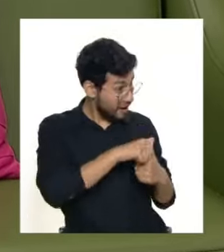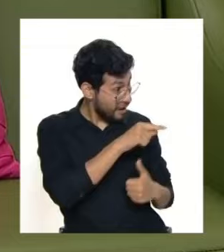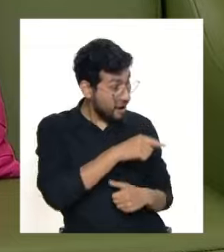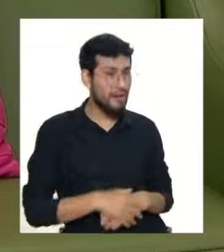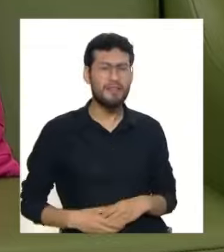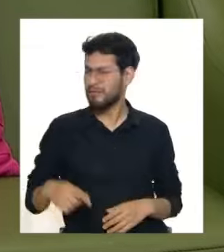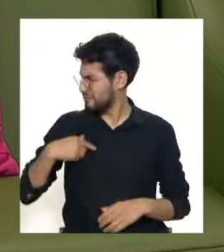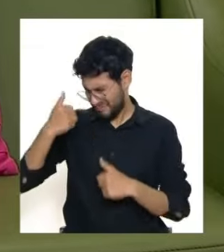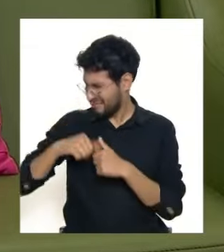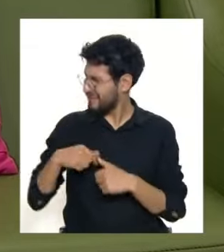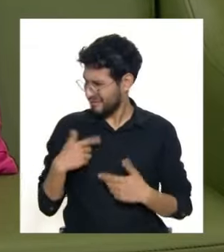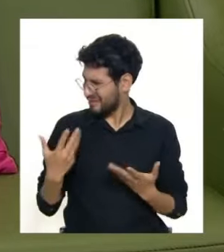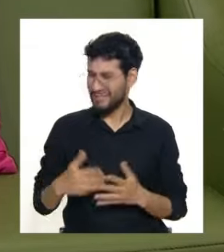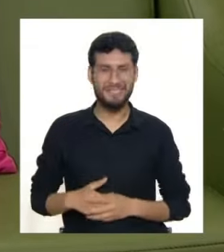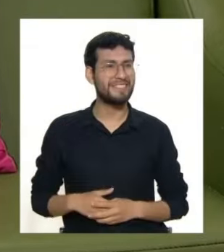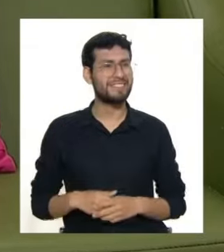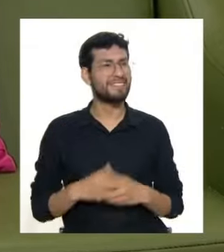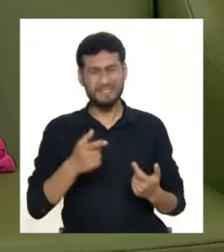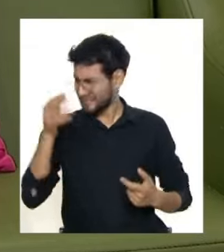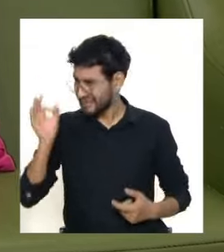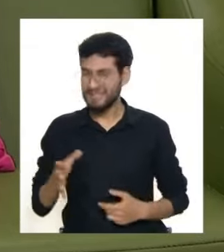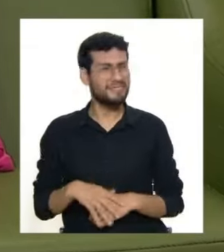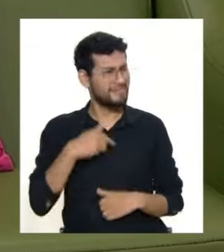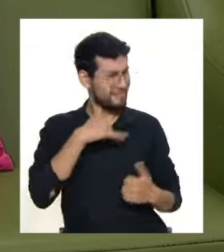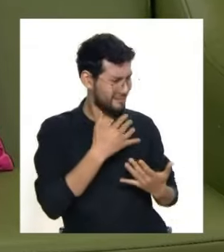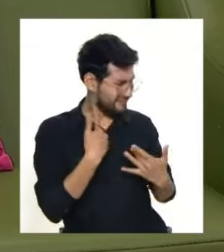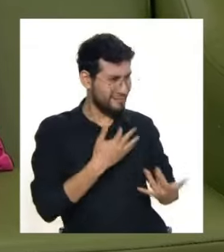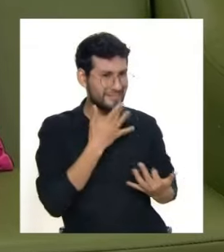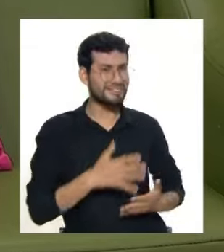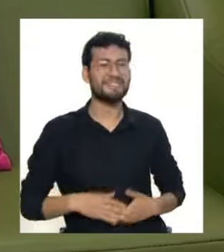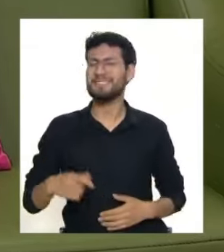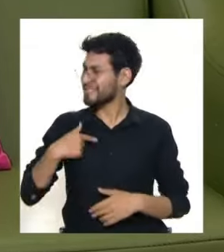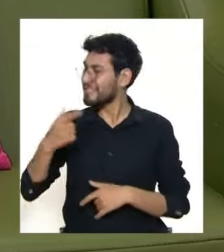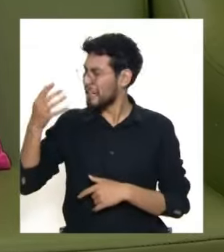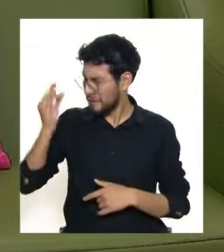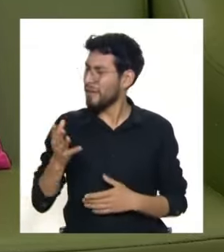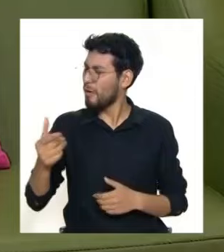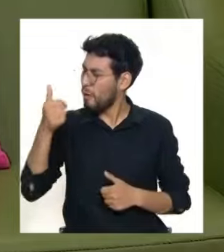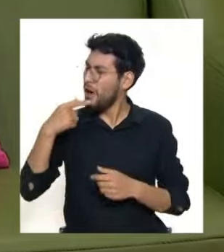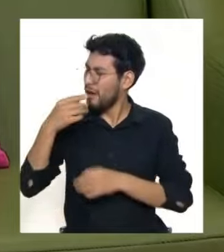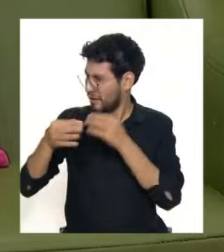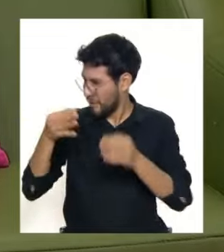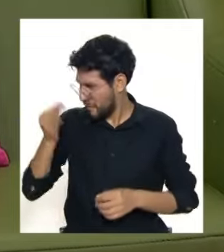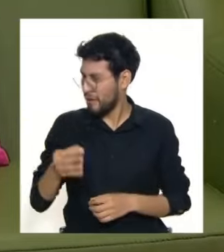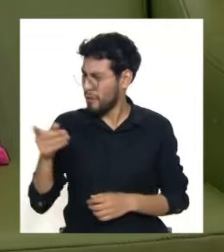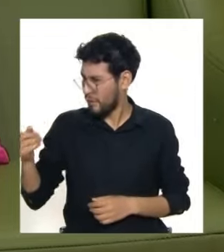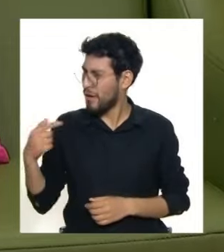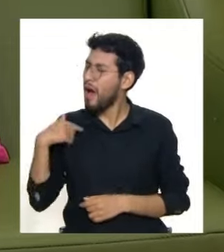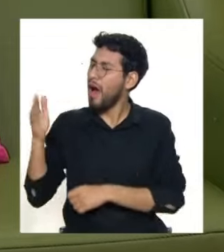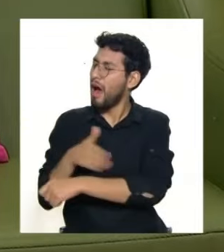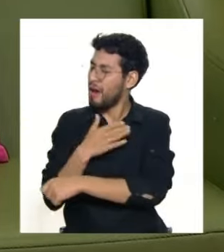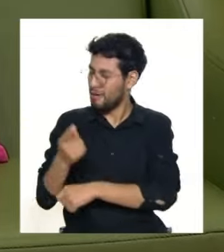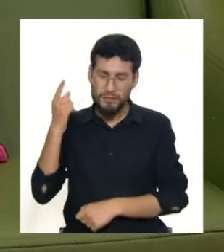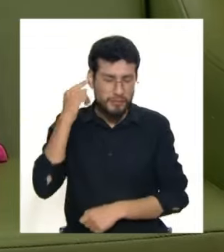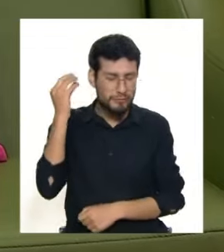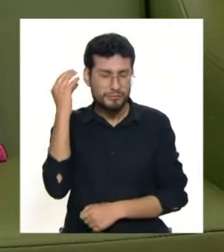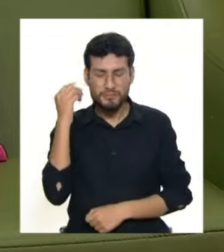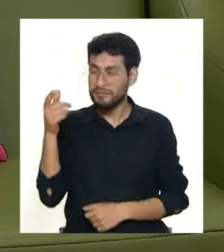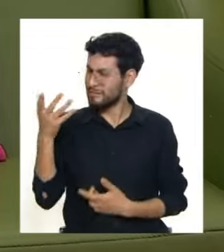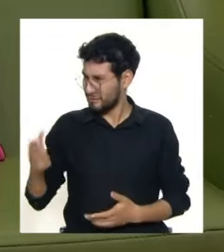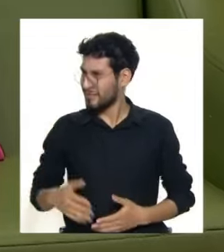eso? Claro, papi. Dile la verdad. Por eso tenemos como los mismos colores, ¿verdad? Dile, cuéntale la verdad. Tú me cantaste eso